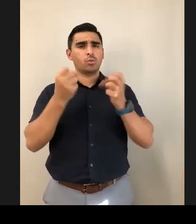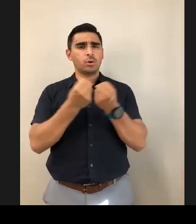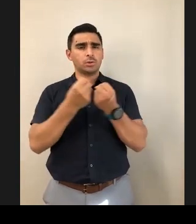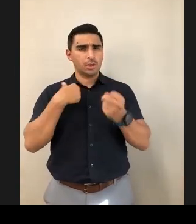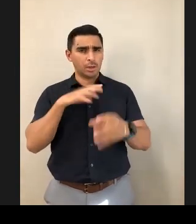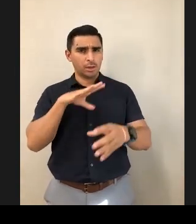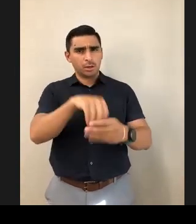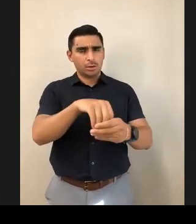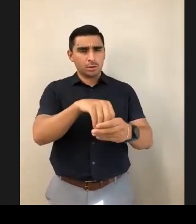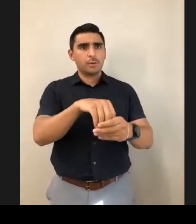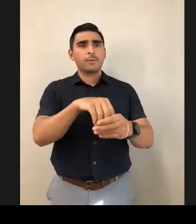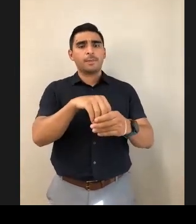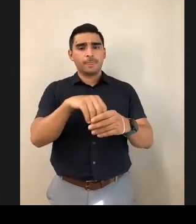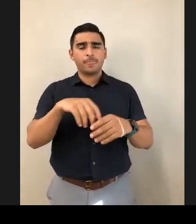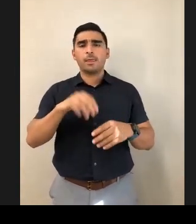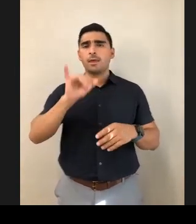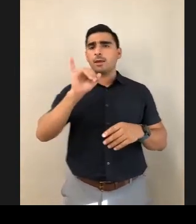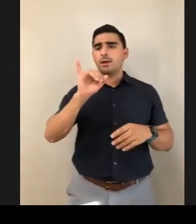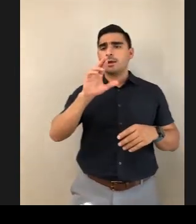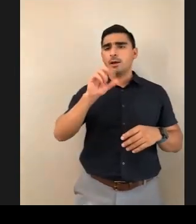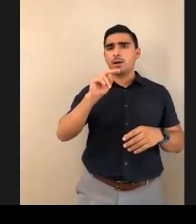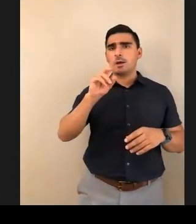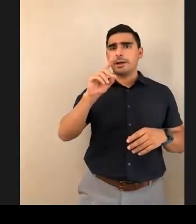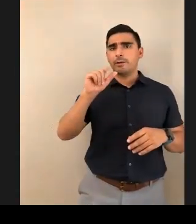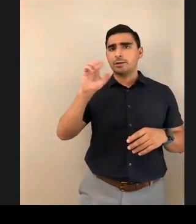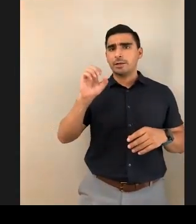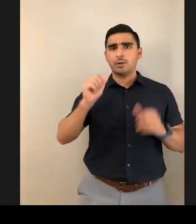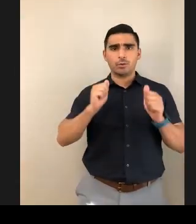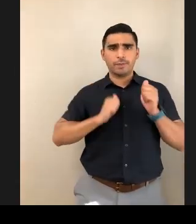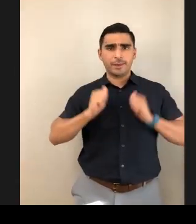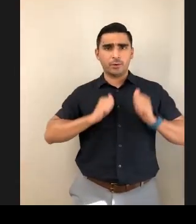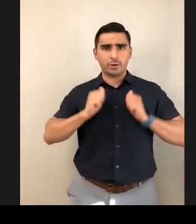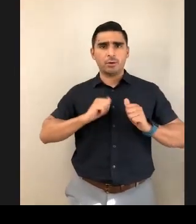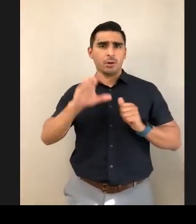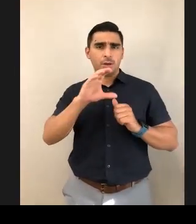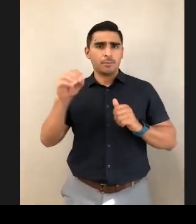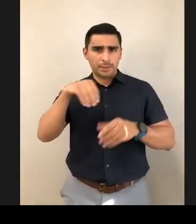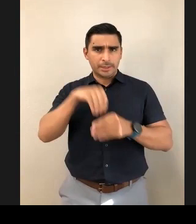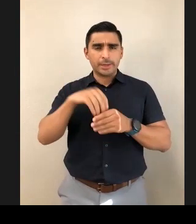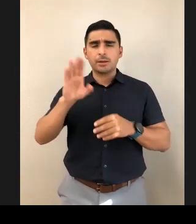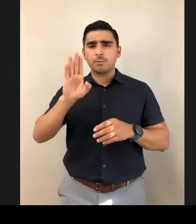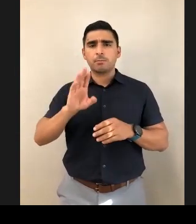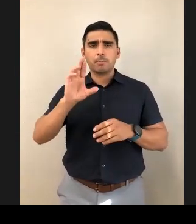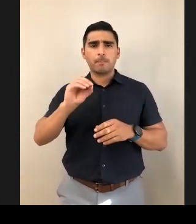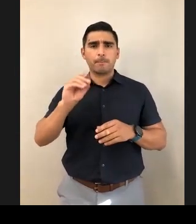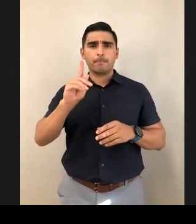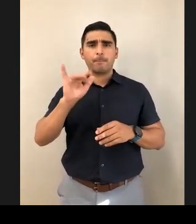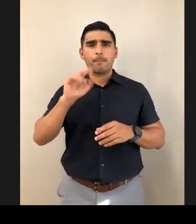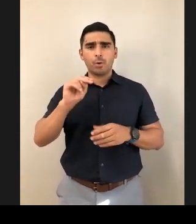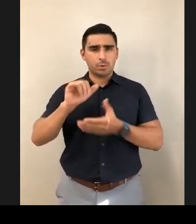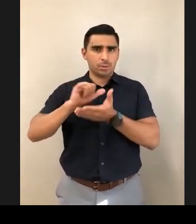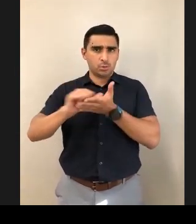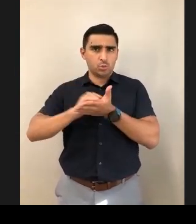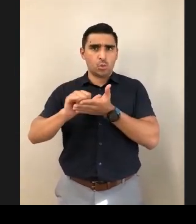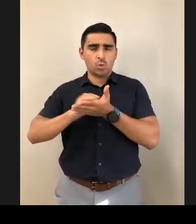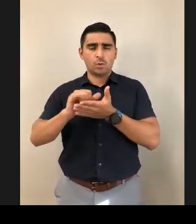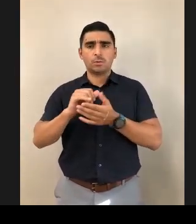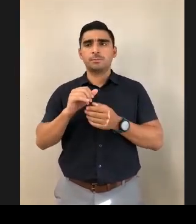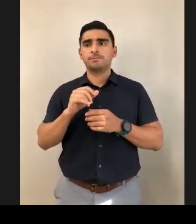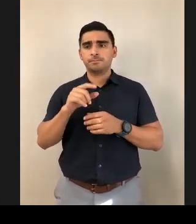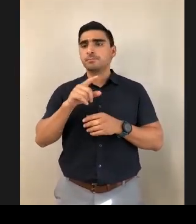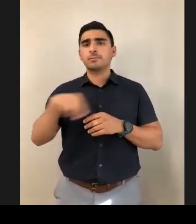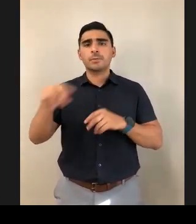Y yo he participado, por ejemplo, en una compañía de teatro en Brooklyn, en Nueva